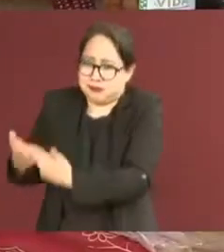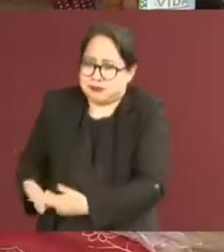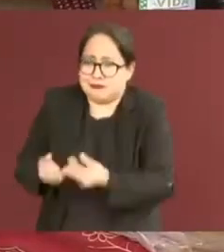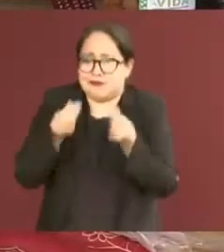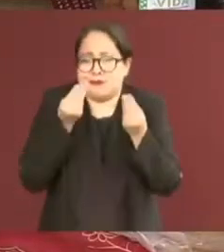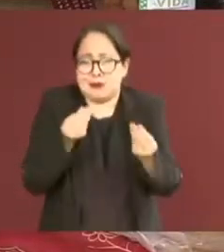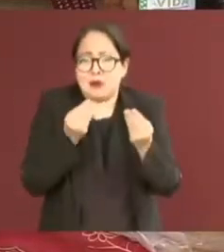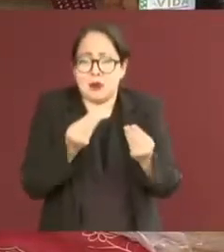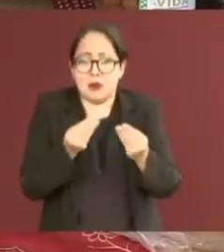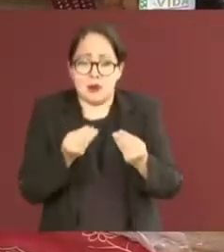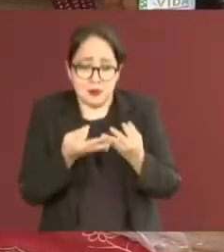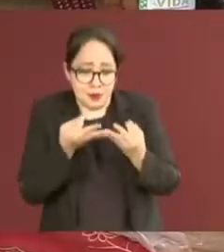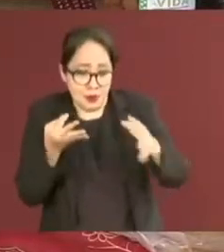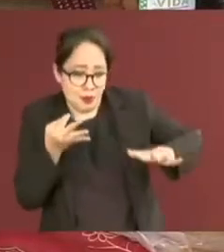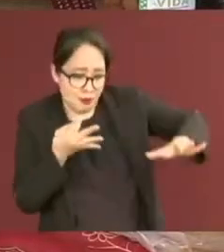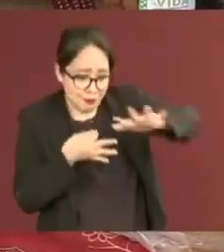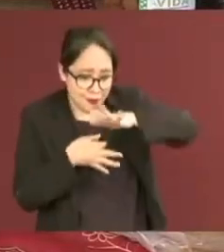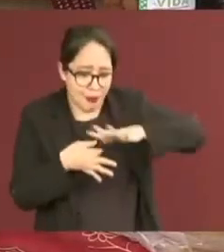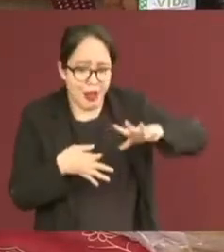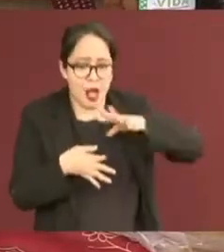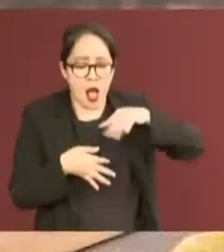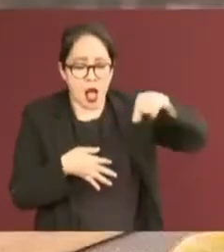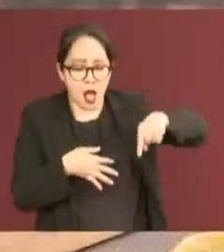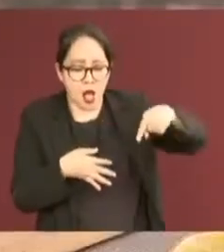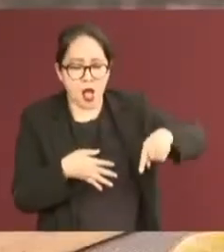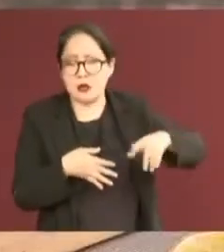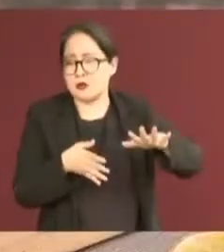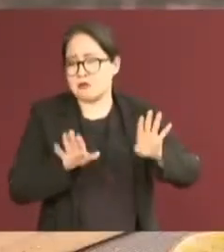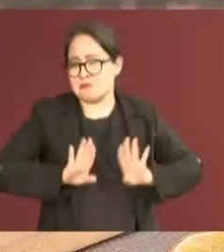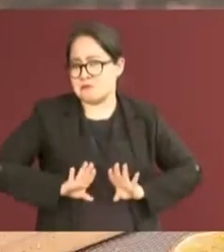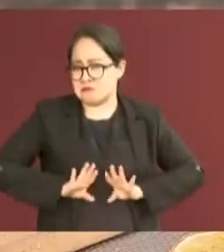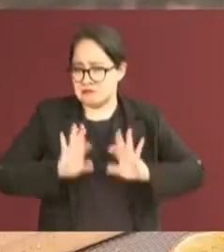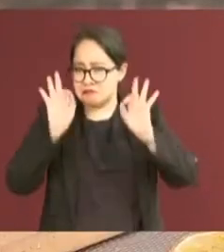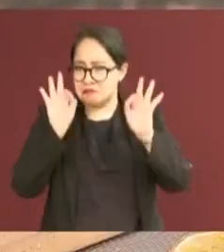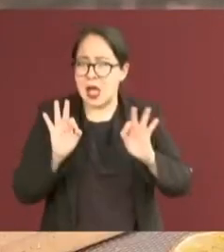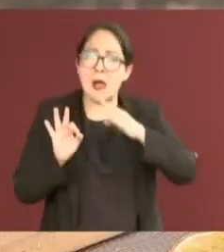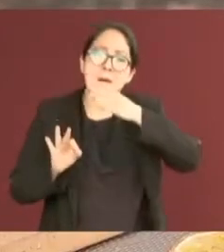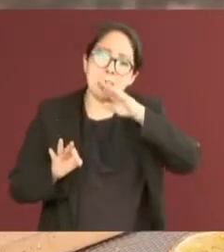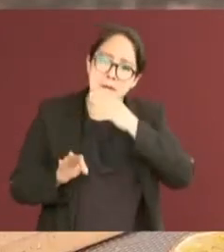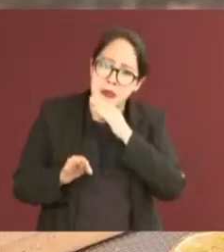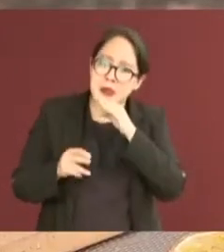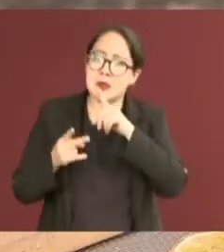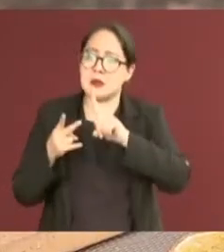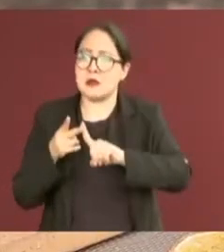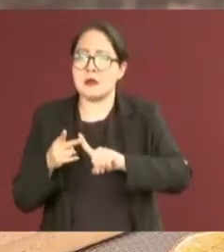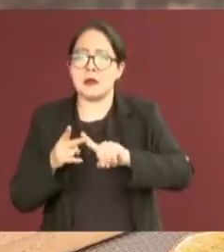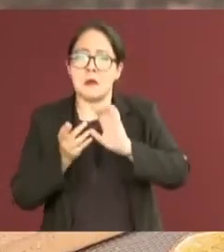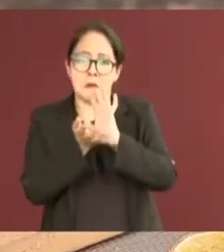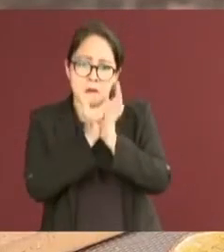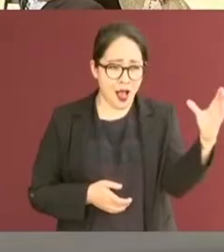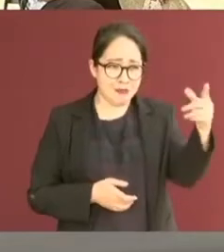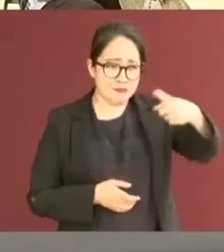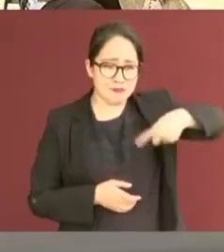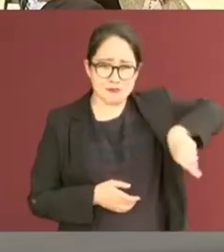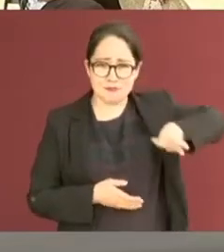Y además, en el campo tenemos un gran potencial